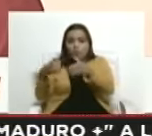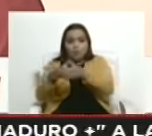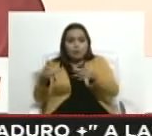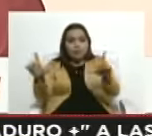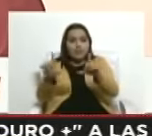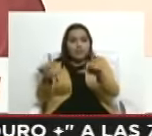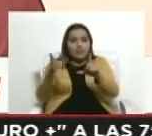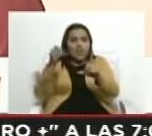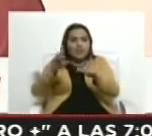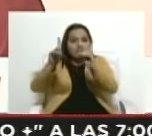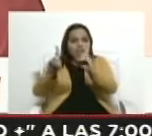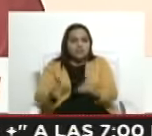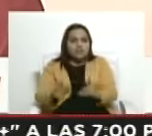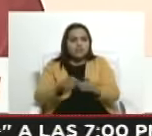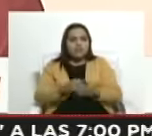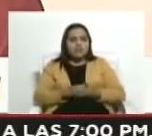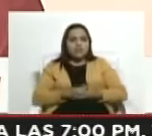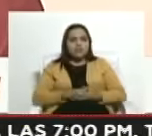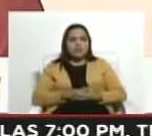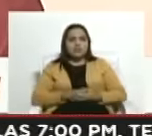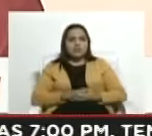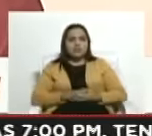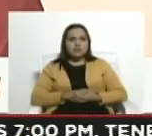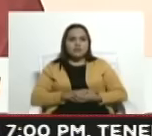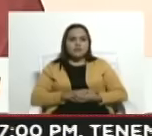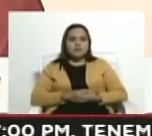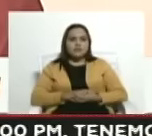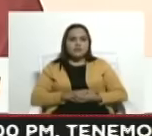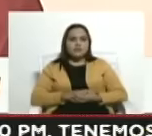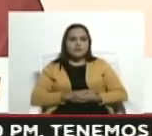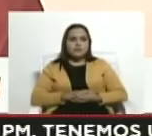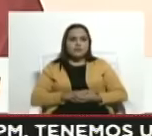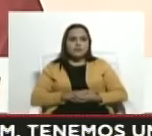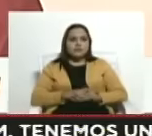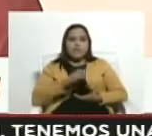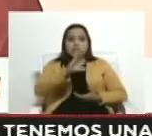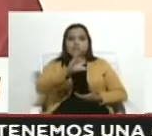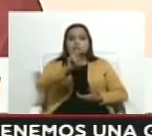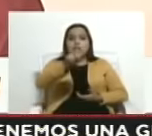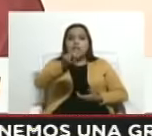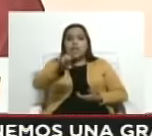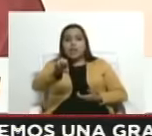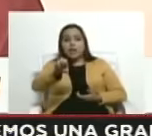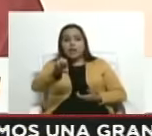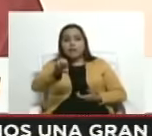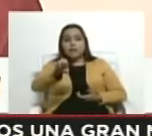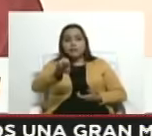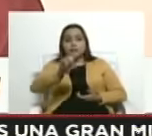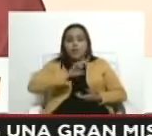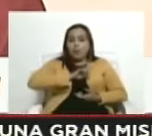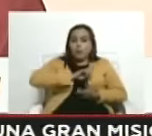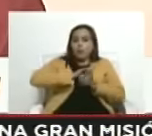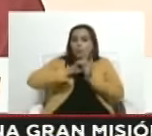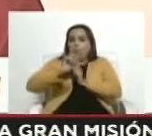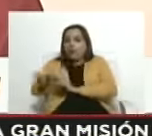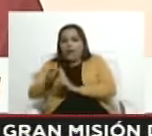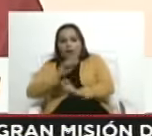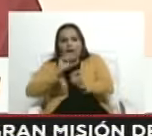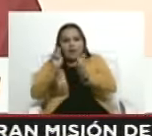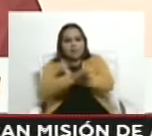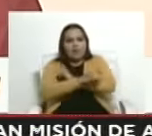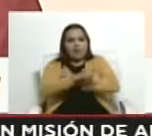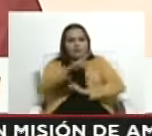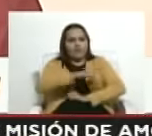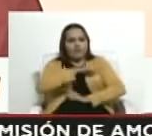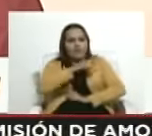decidido que fueran. Y el CNE tuvo que salir corriendo a cambiar los resultados oficiales.